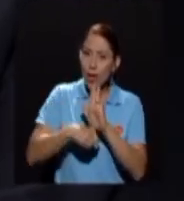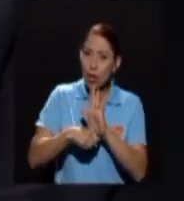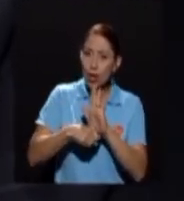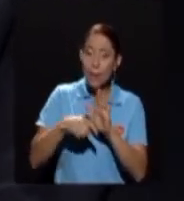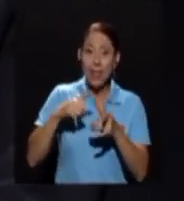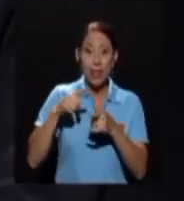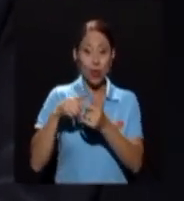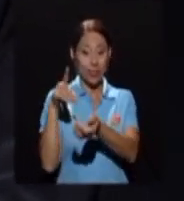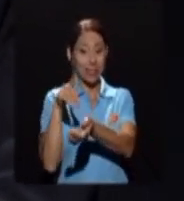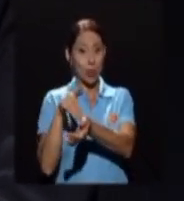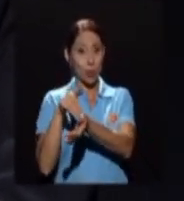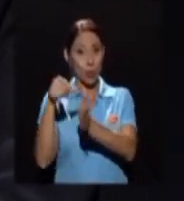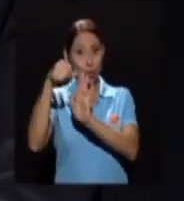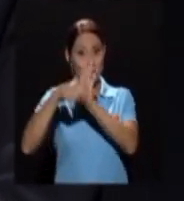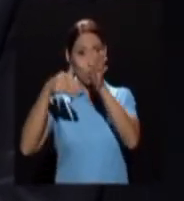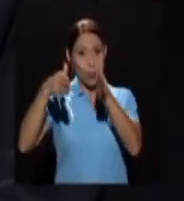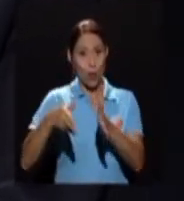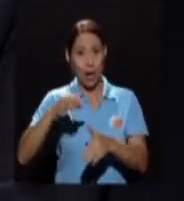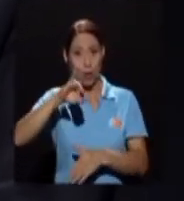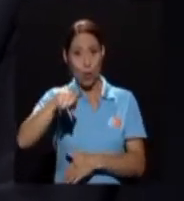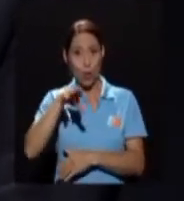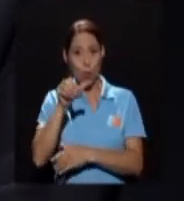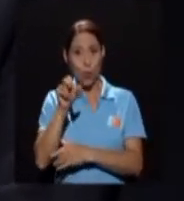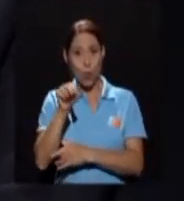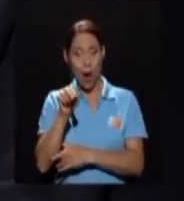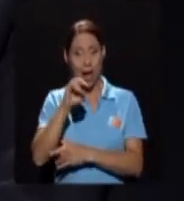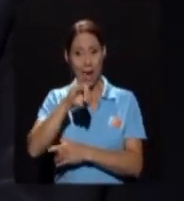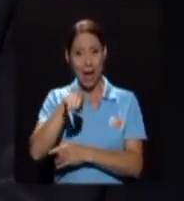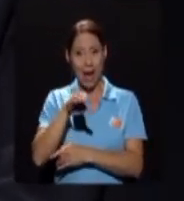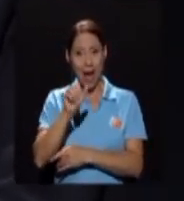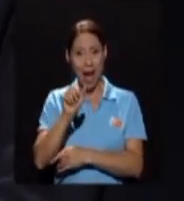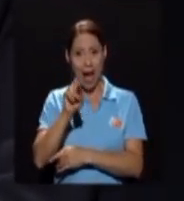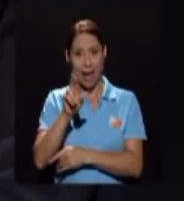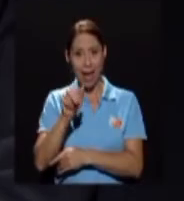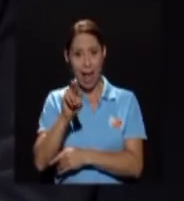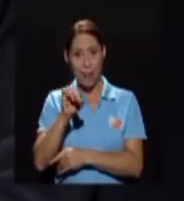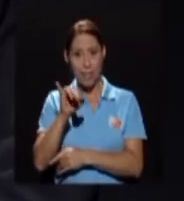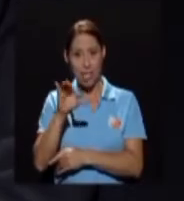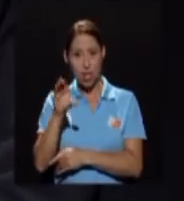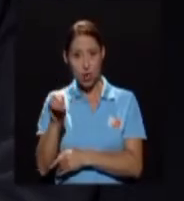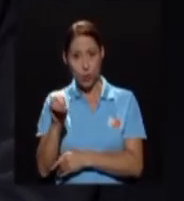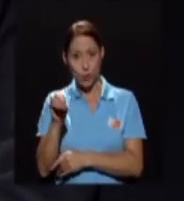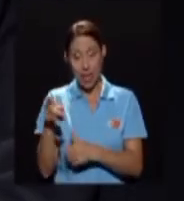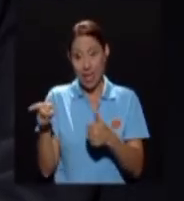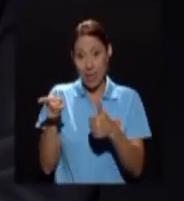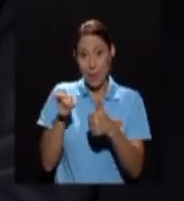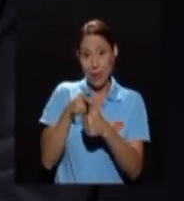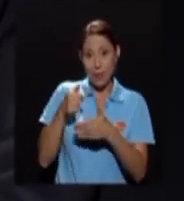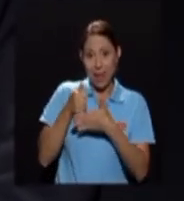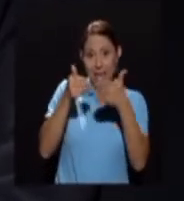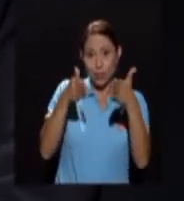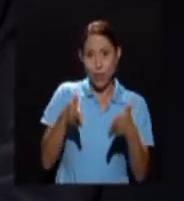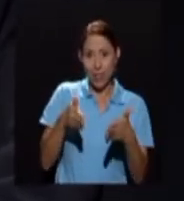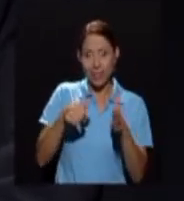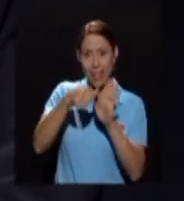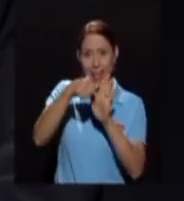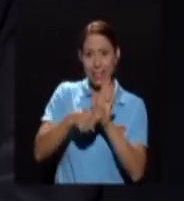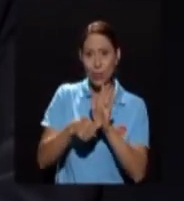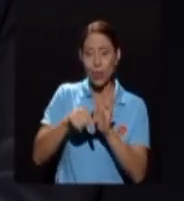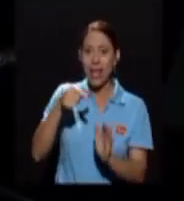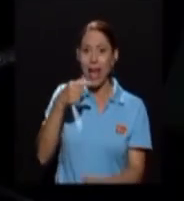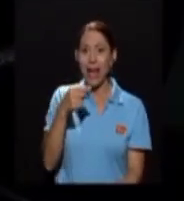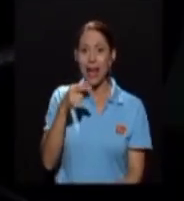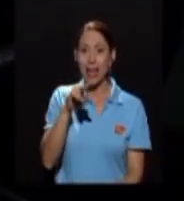cirujano era Juan Jaramillo, y el primer ayudante de la cirugía era Guido Miranda.